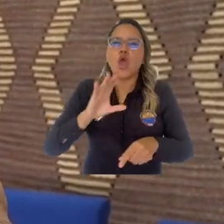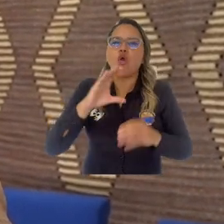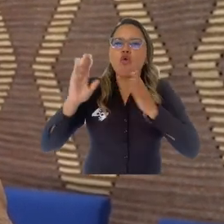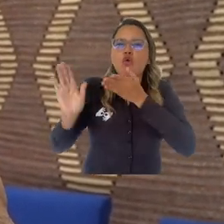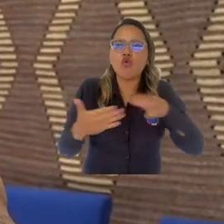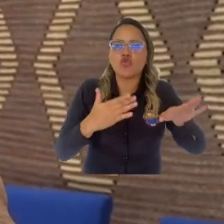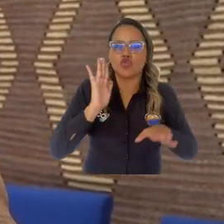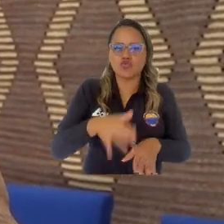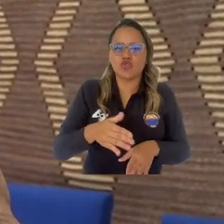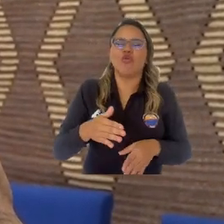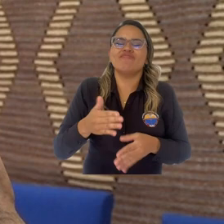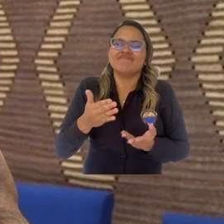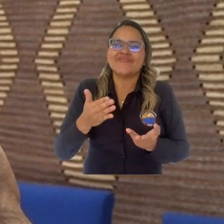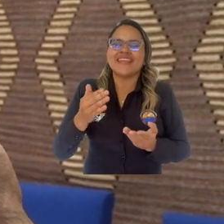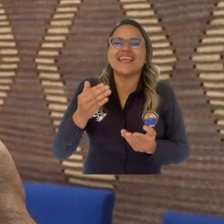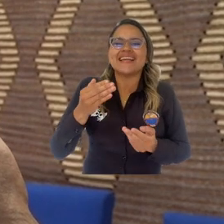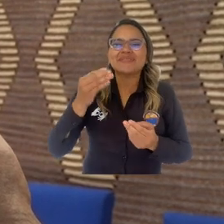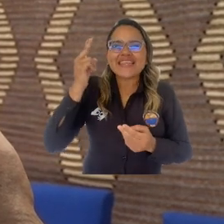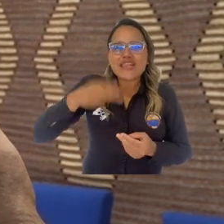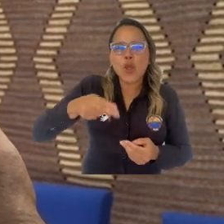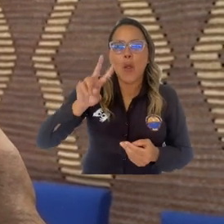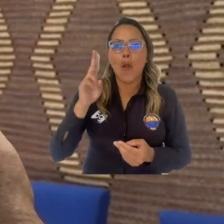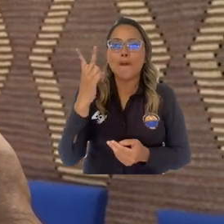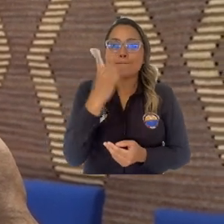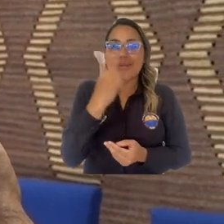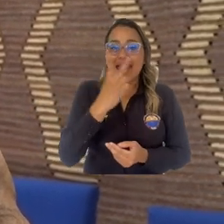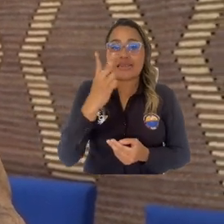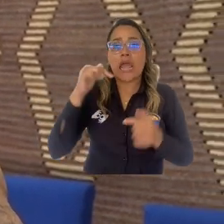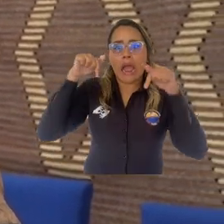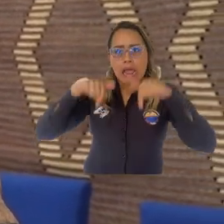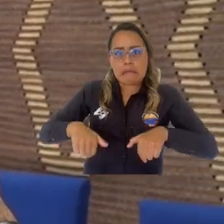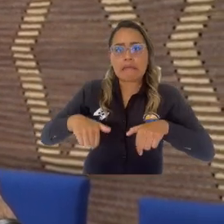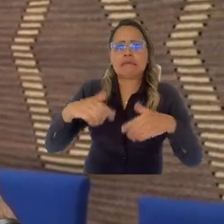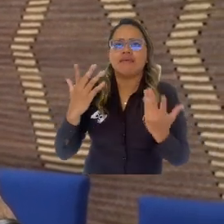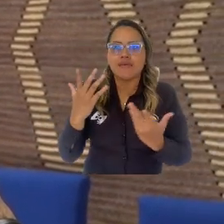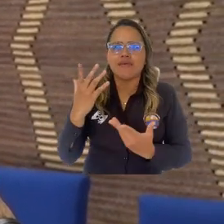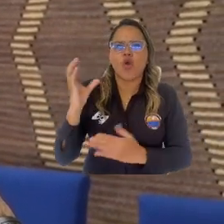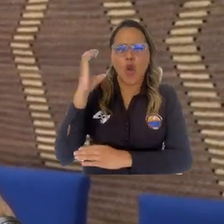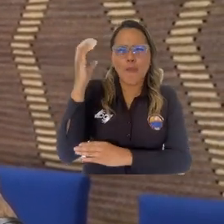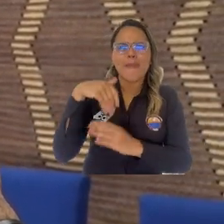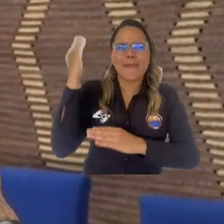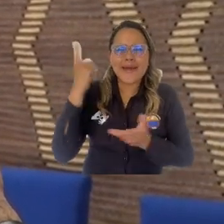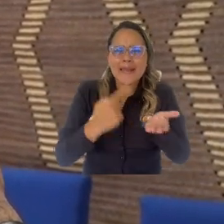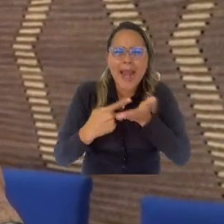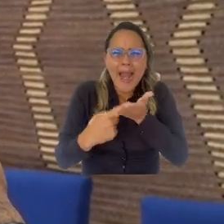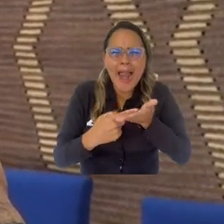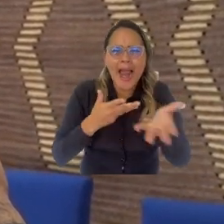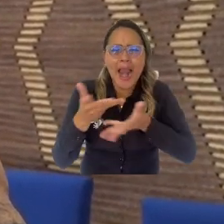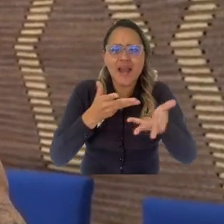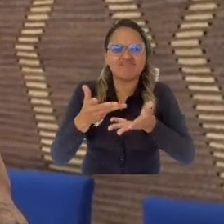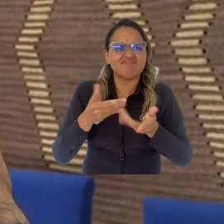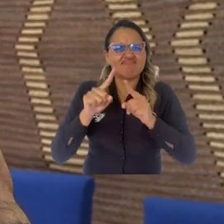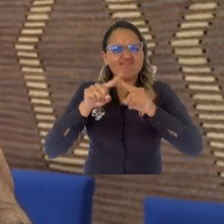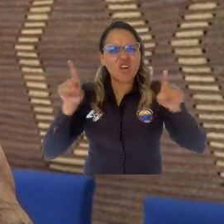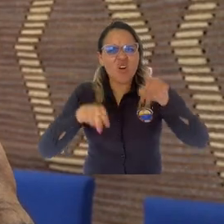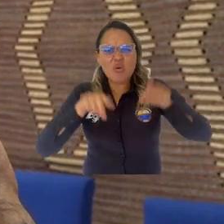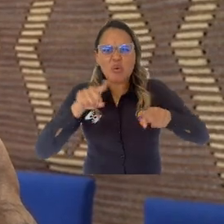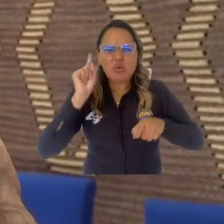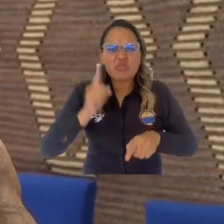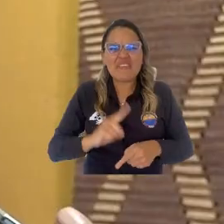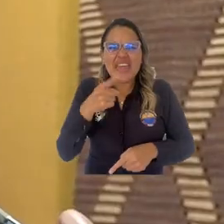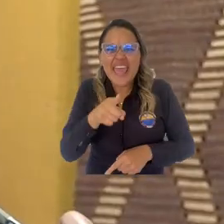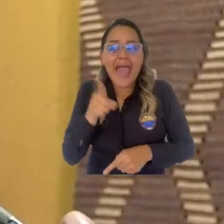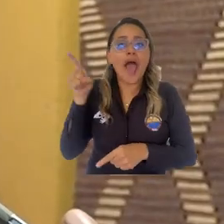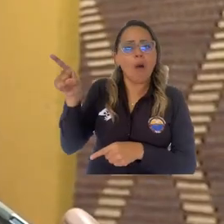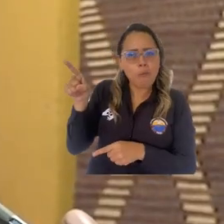Costa Rica está el primer laboratorio de hidrógeno verde comercial. En Colombia se está hablando muchísimo de eso para la transición energética, pero mucha gente no sabe ni siquiera cómo funciona